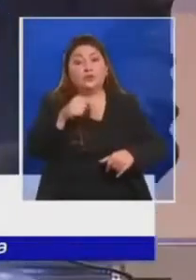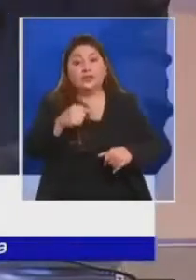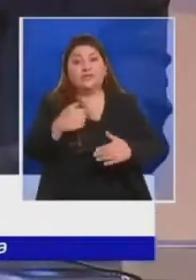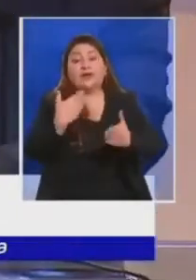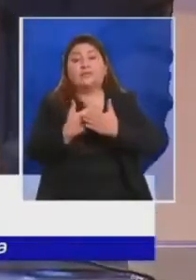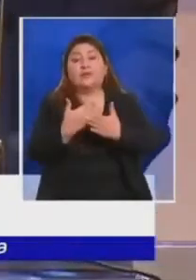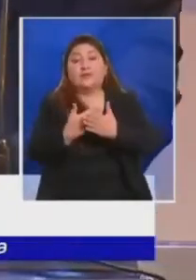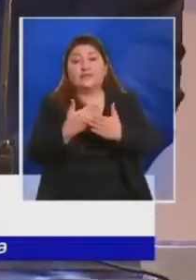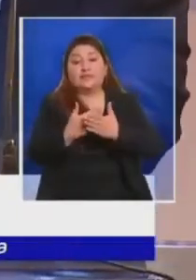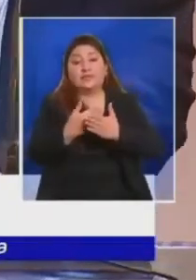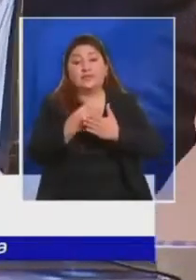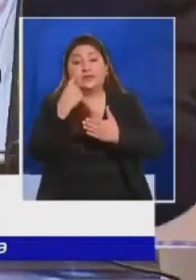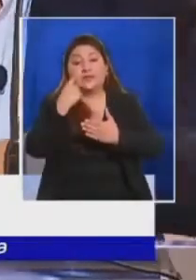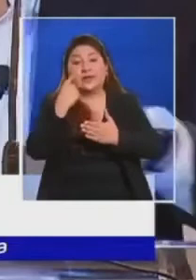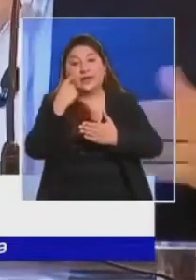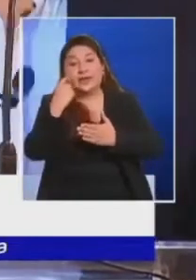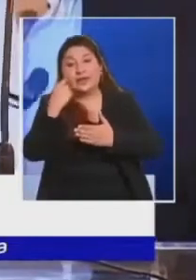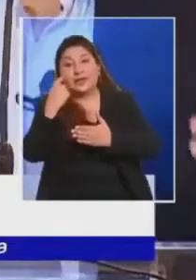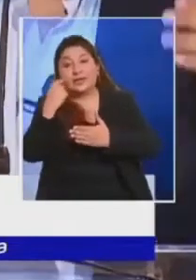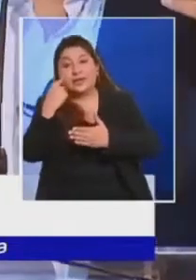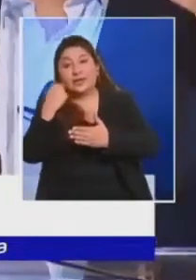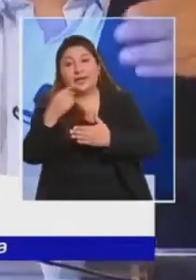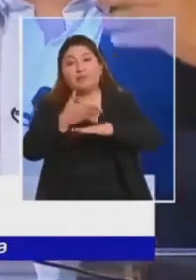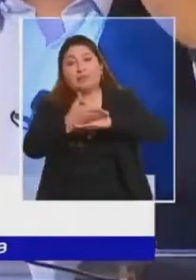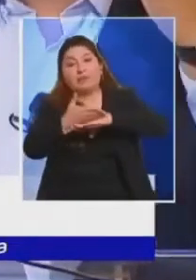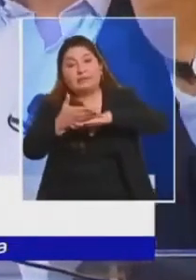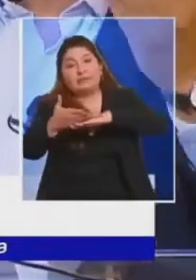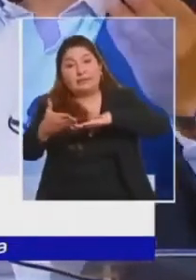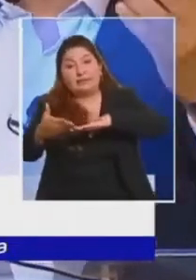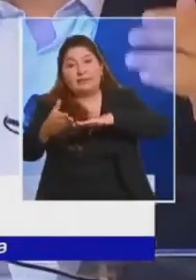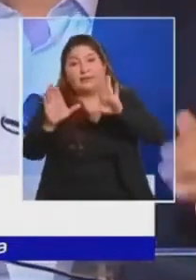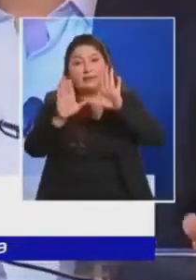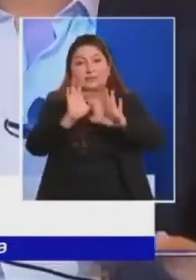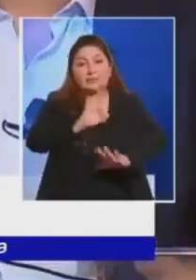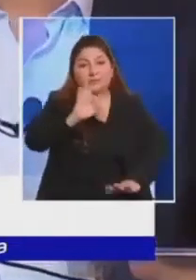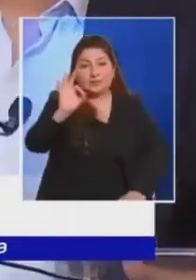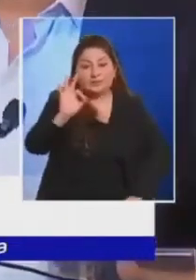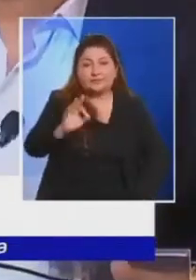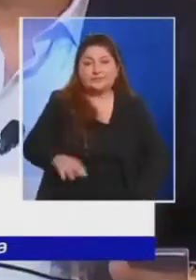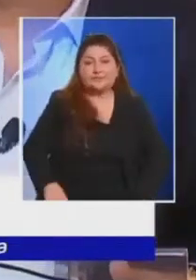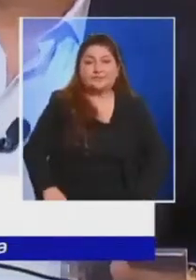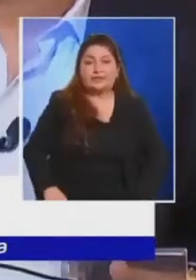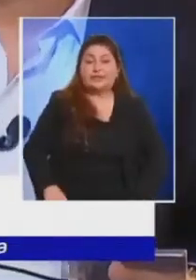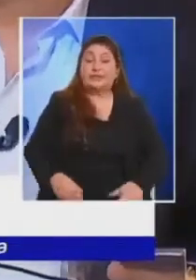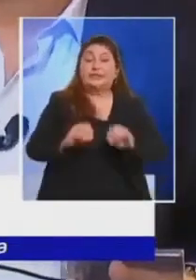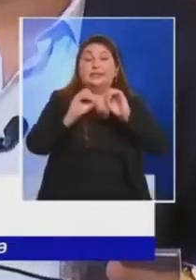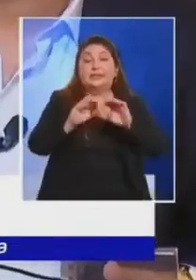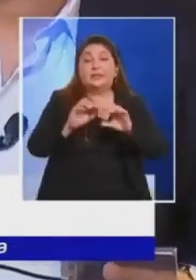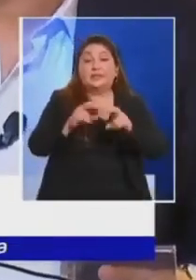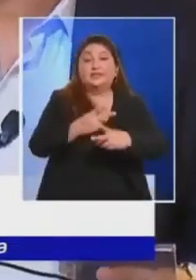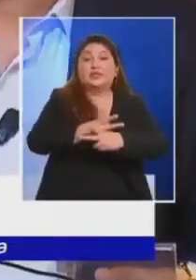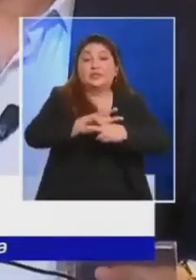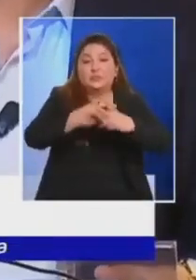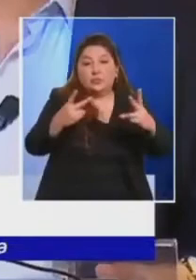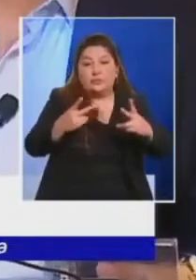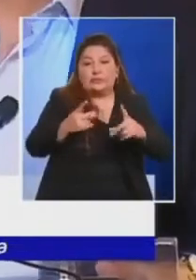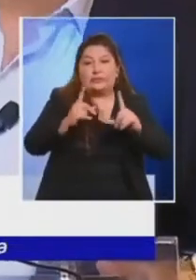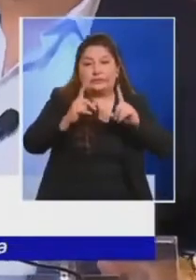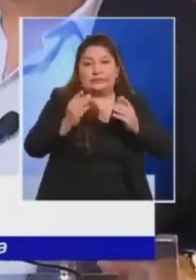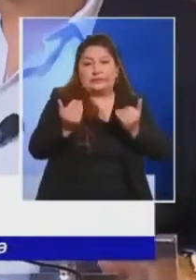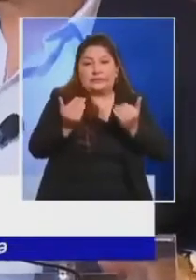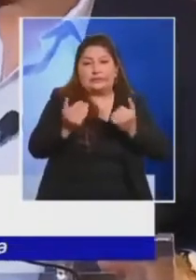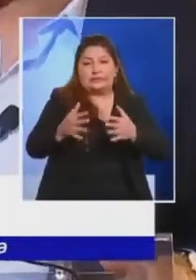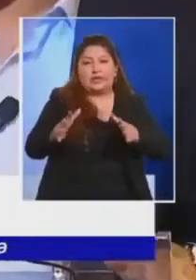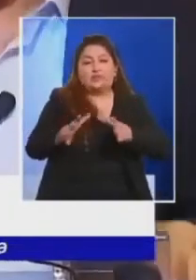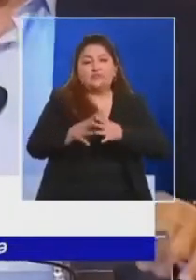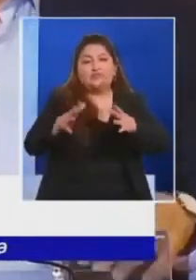toda justicia. Por eso mismo que creo que para enfrentar la educación pública se requiere mucho coraje, porque hay mucho en juego. Hay mucha